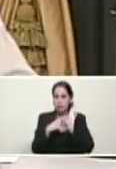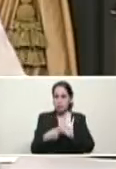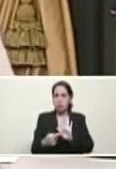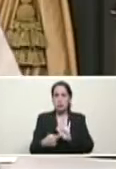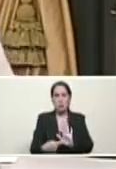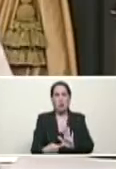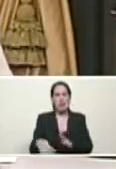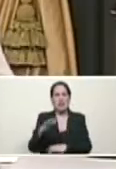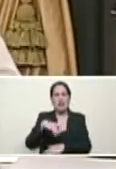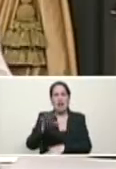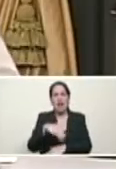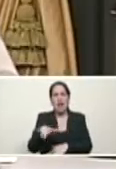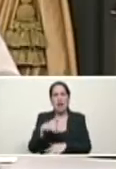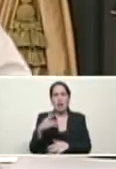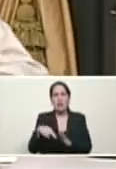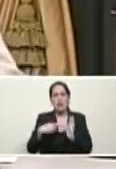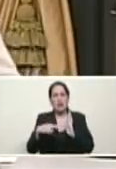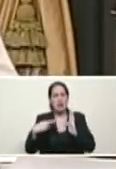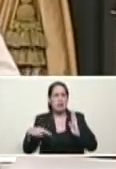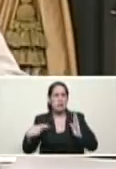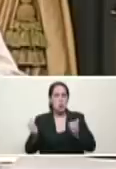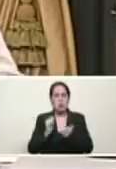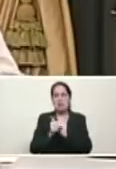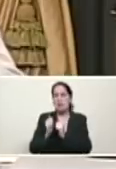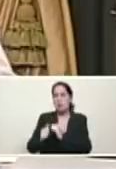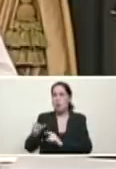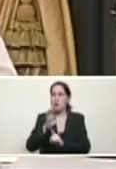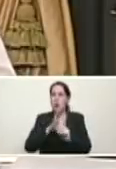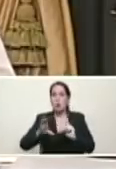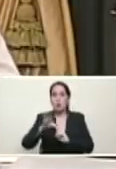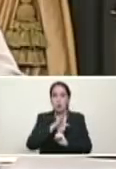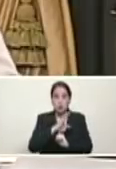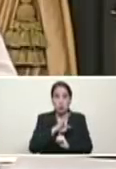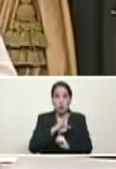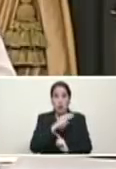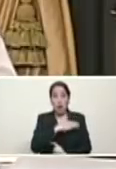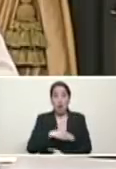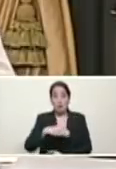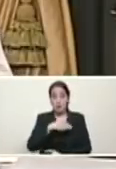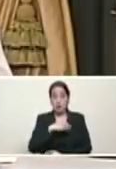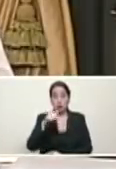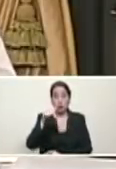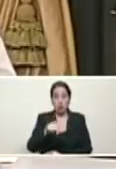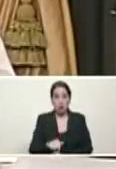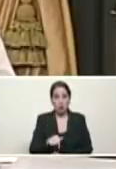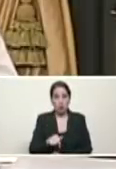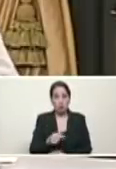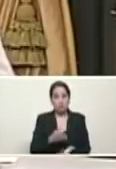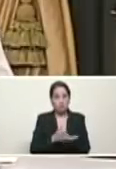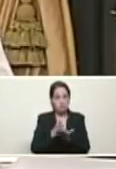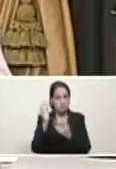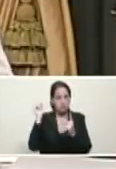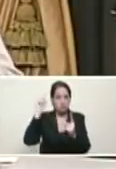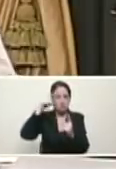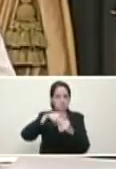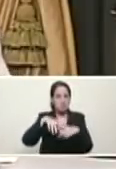con recreación. Bueno, la Venezuela Bella, esa es la misión que hoy estamos nosotros